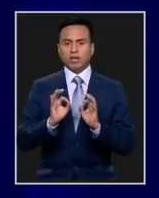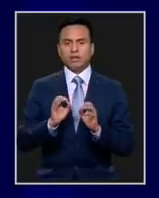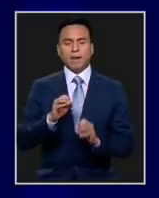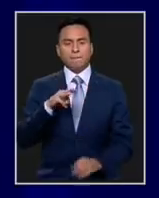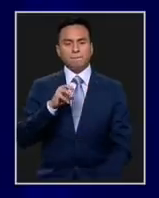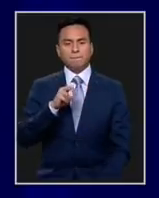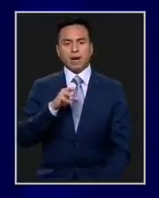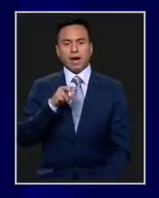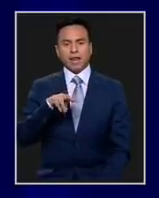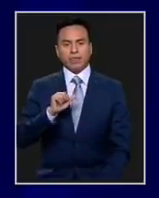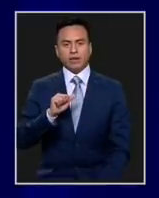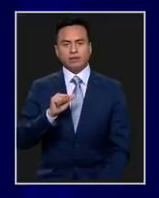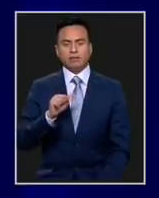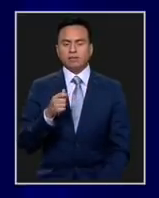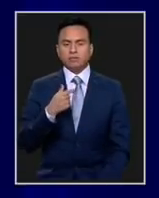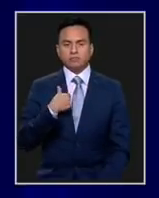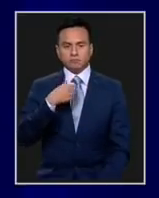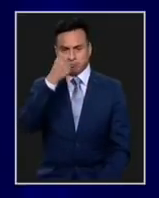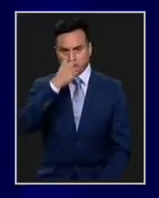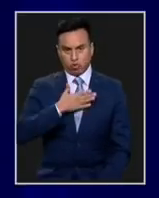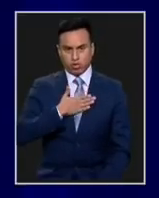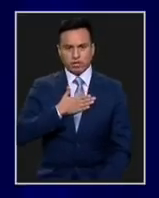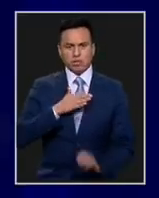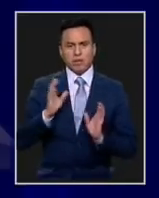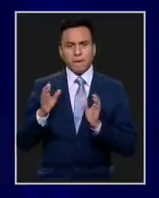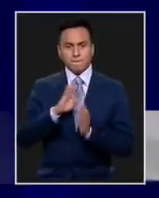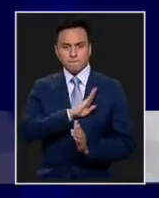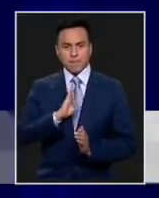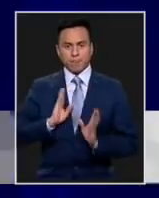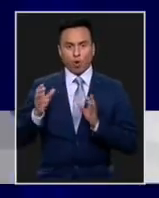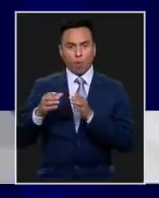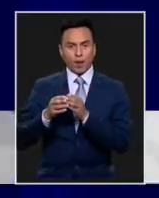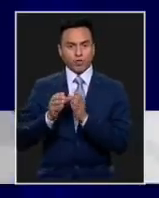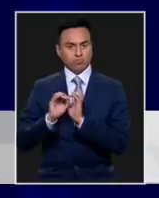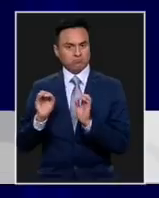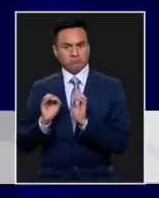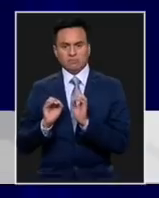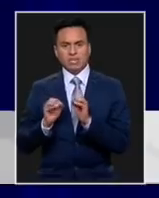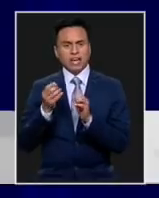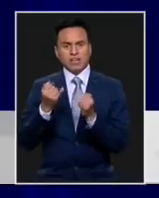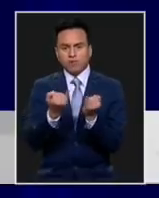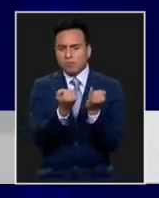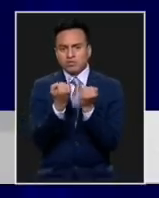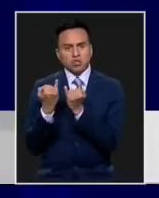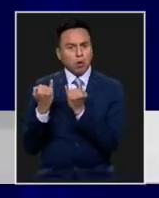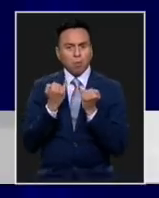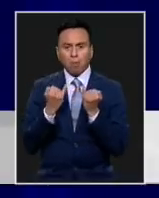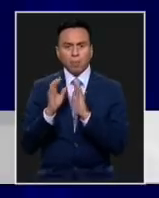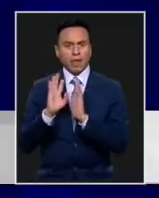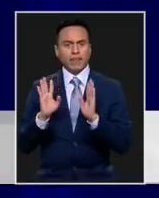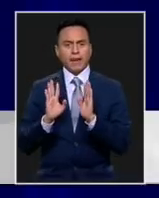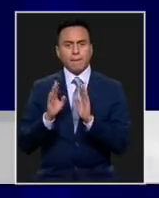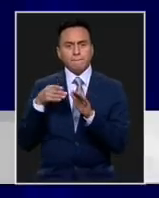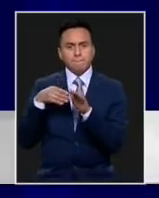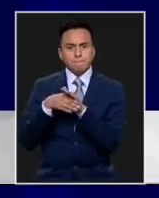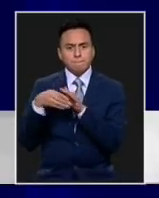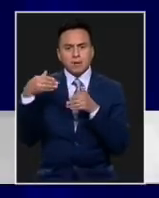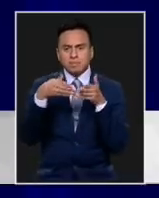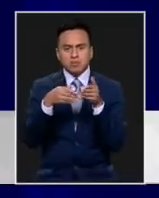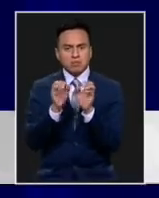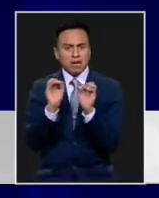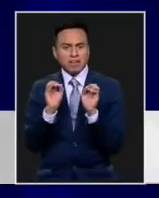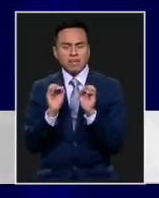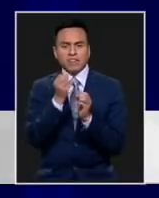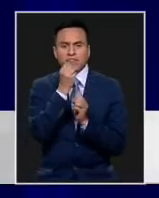Macarena, ni mi persona, ni ningún miembro de mi comando ha tenido ninguna información ni ninguna participación